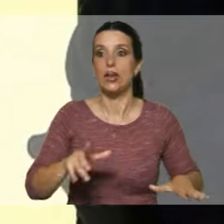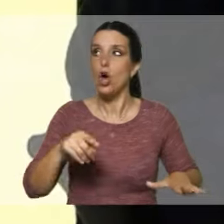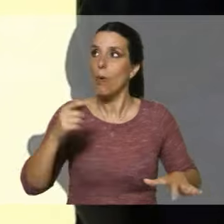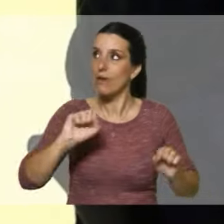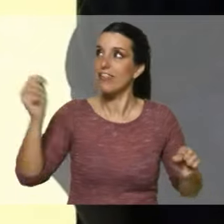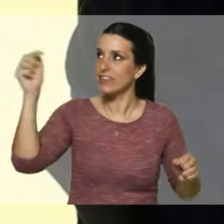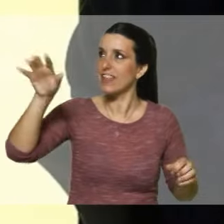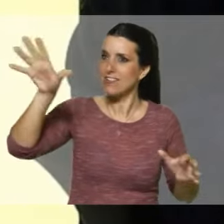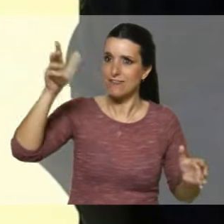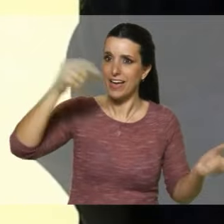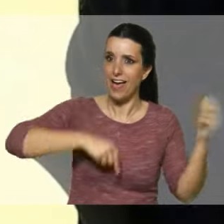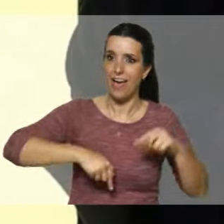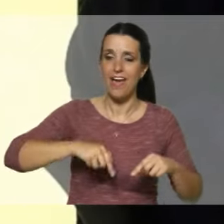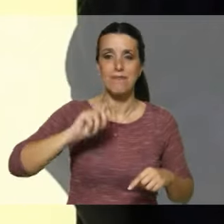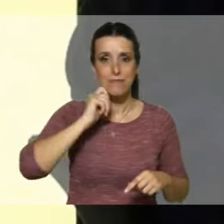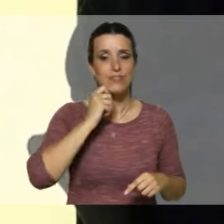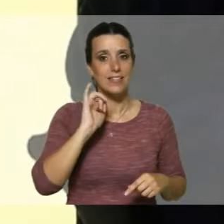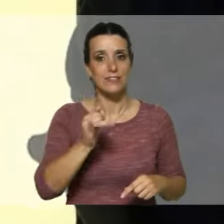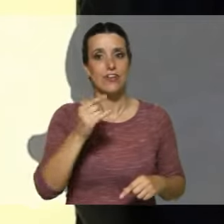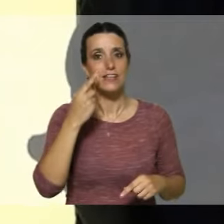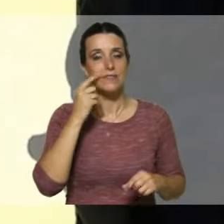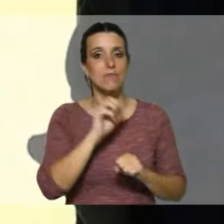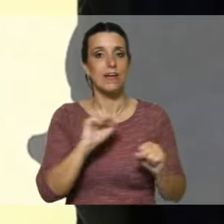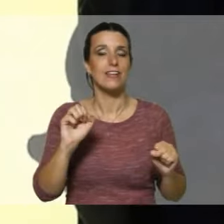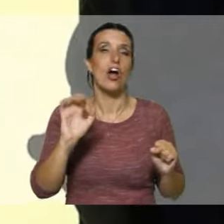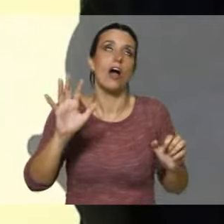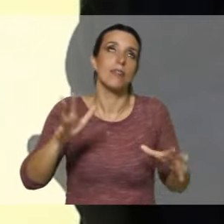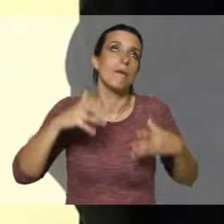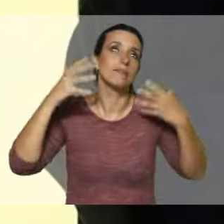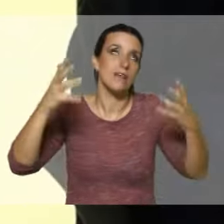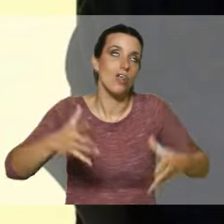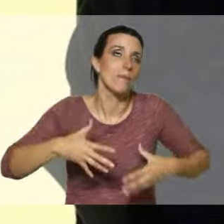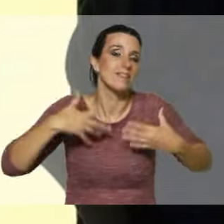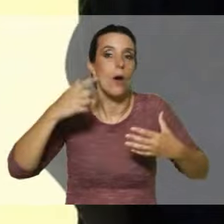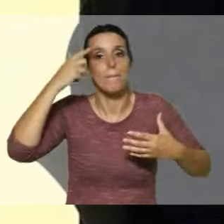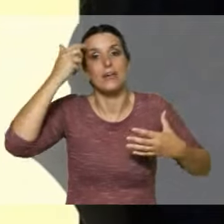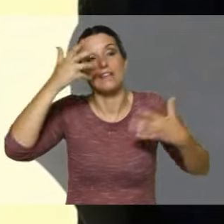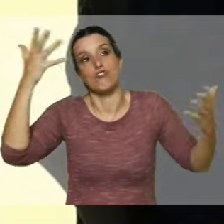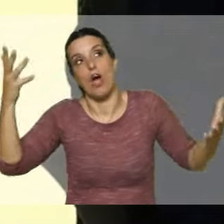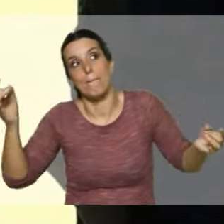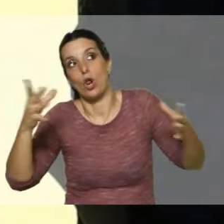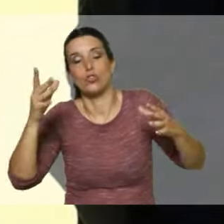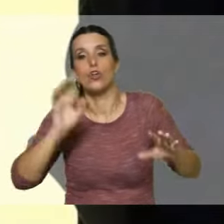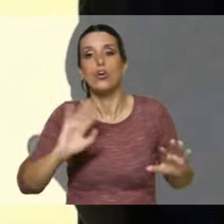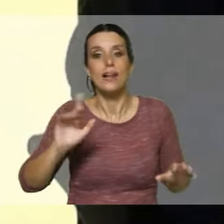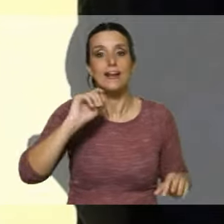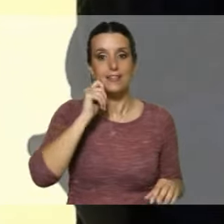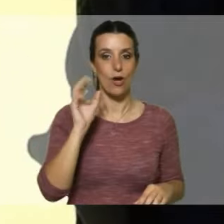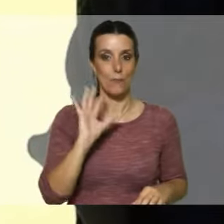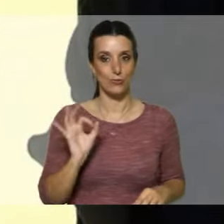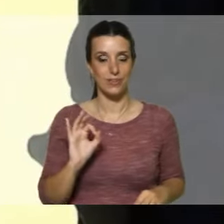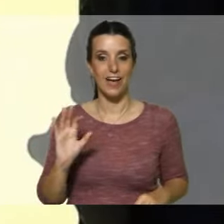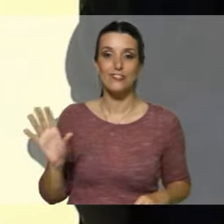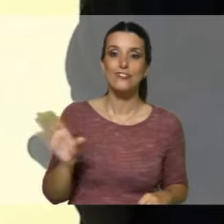que pueden venir y a mí me parece que sin pasarnos de rosca y creernos que esto ya se hizo el campo orégano es una linda oportunidad